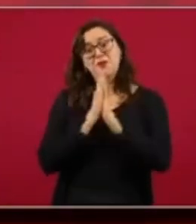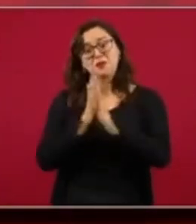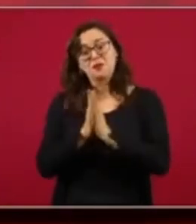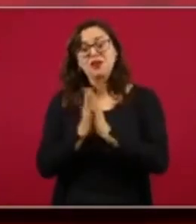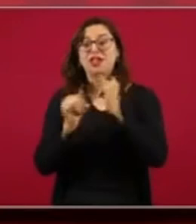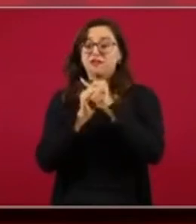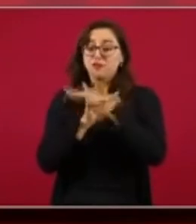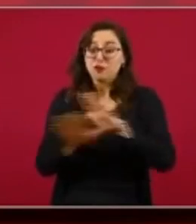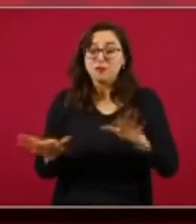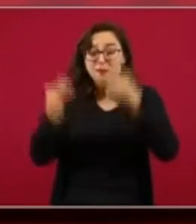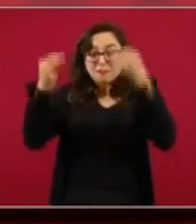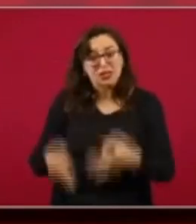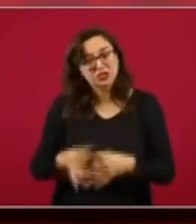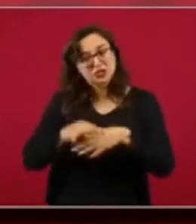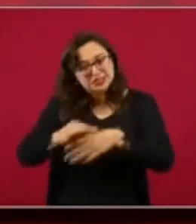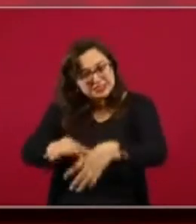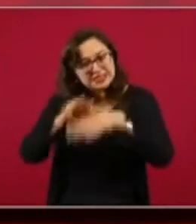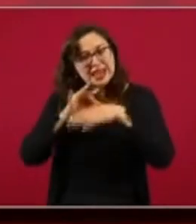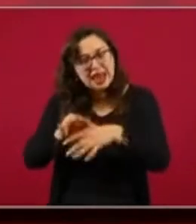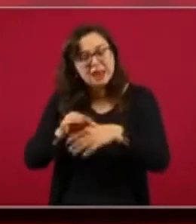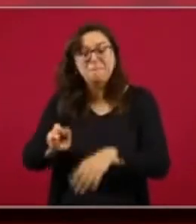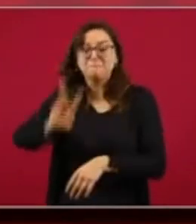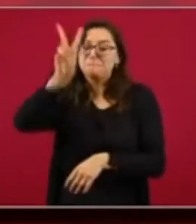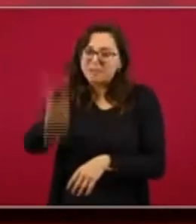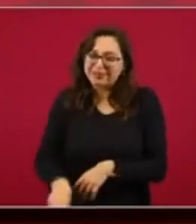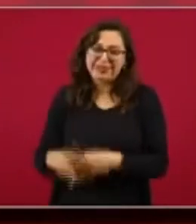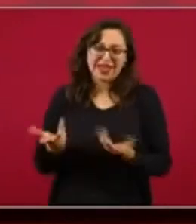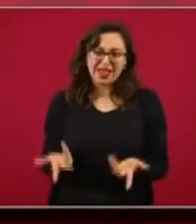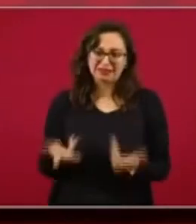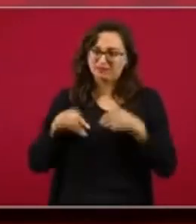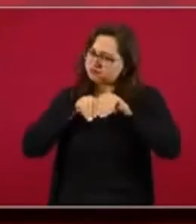información real, la información verídica, la información